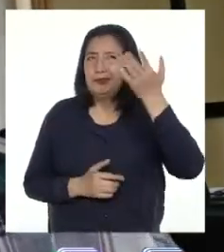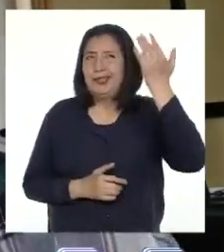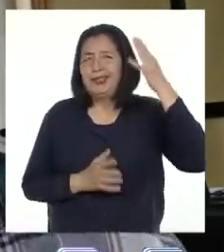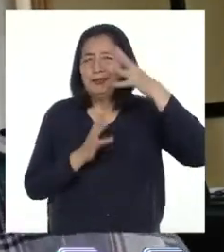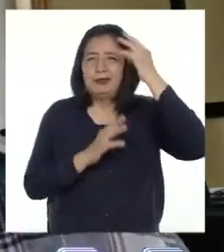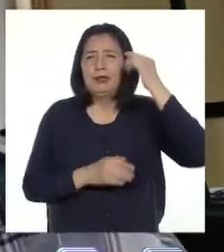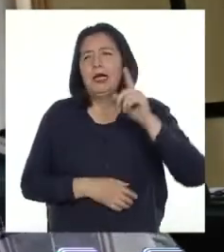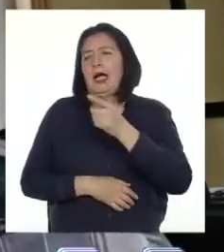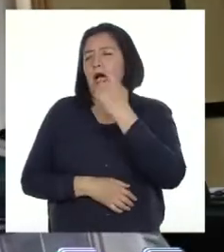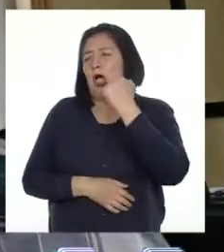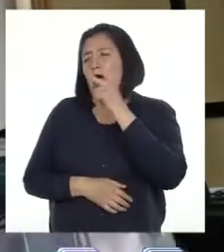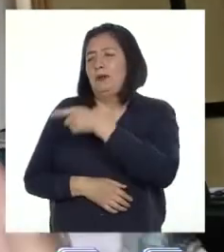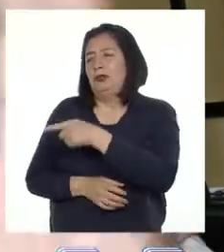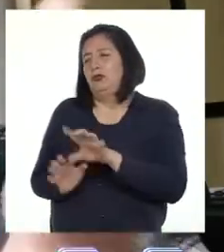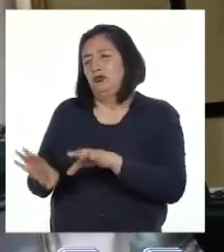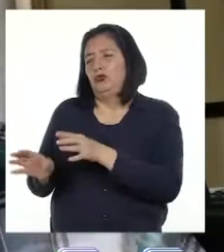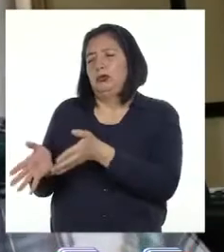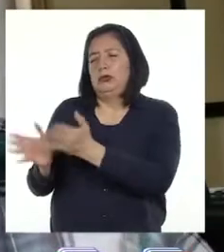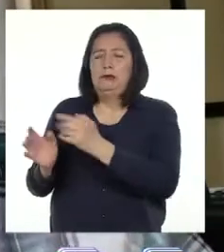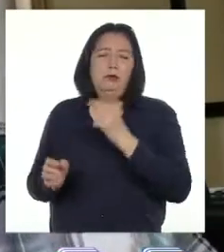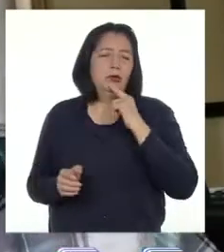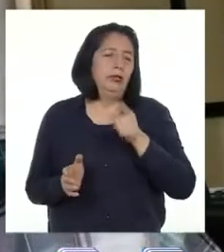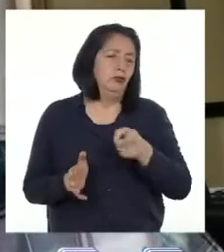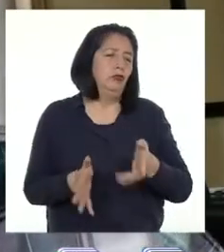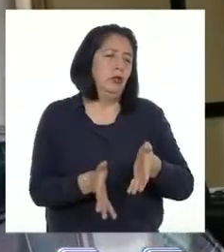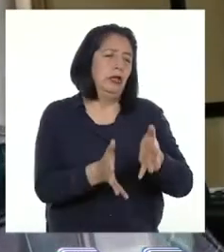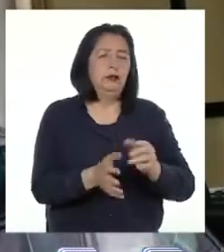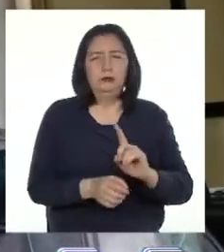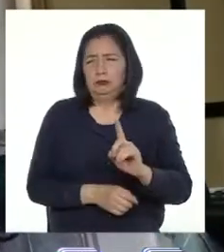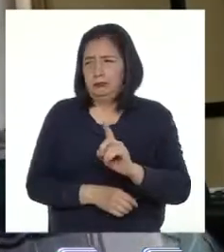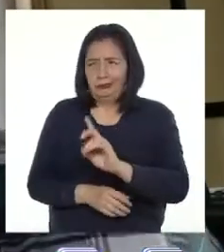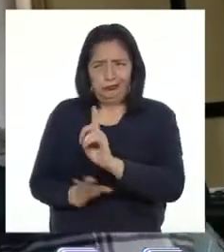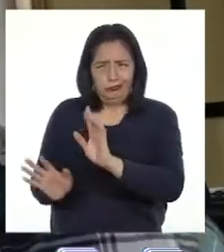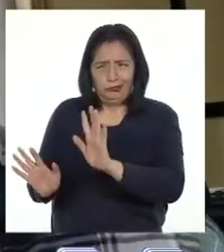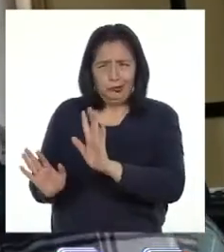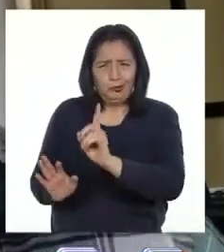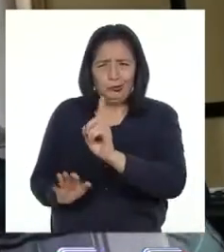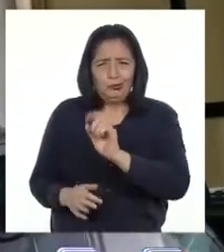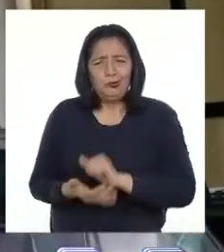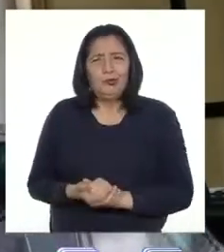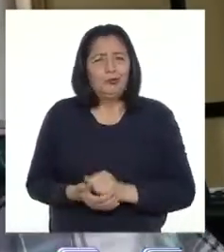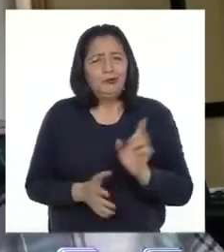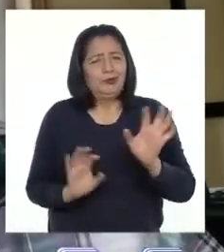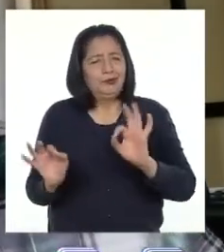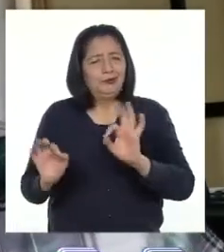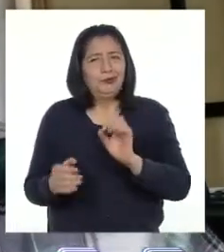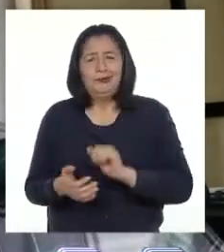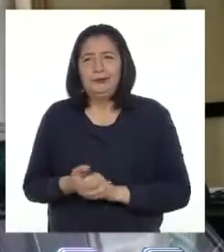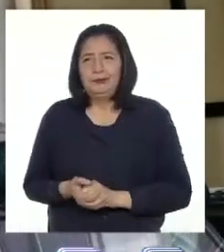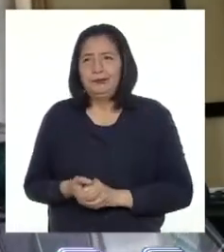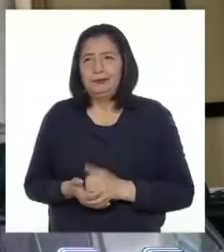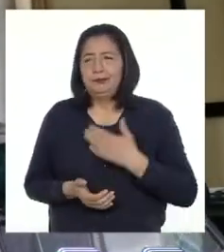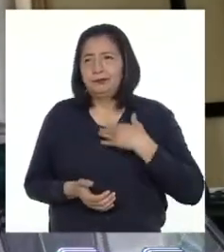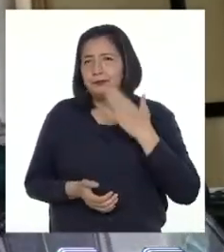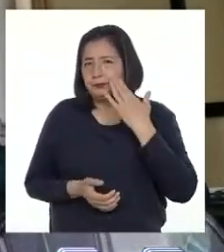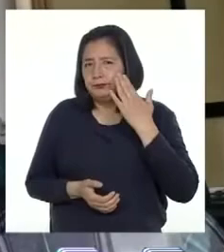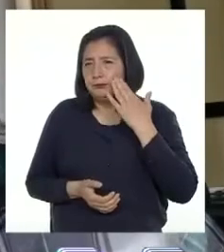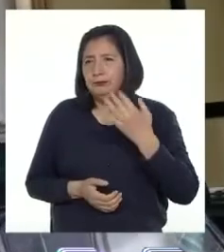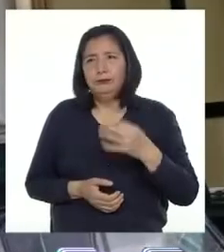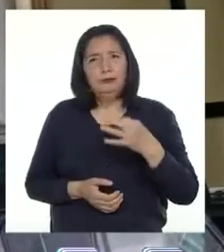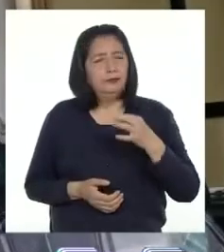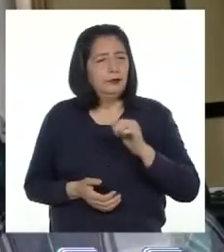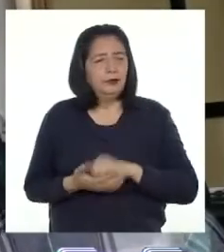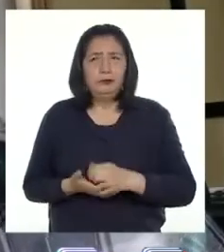que por ser hombre tú haces algo y por ser mujer tú haces tal cosa. No. Para nada. Mi madre siempre ha sido